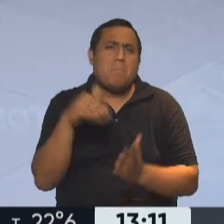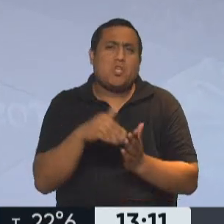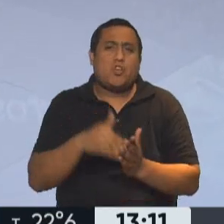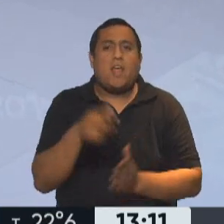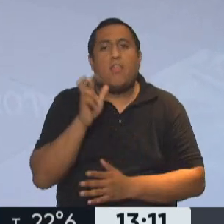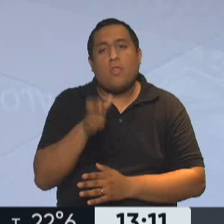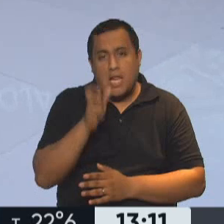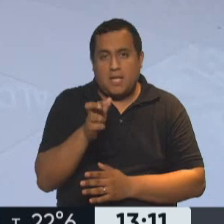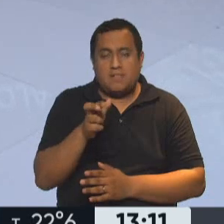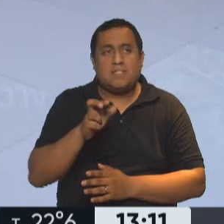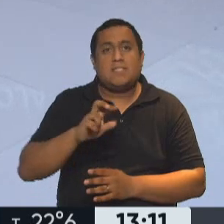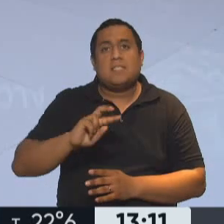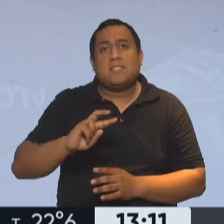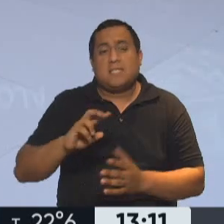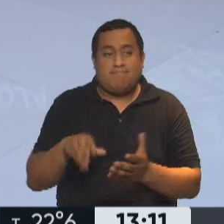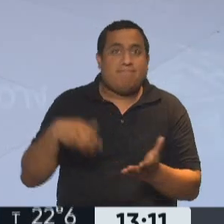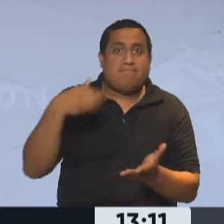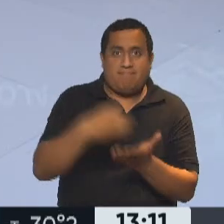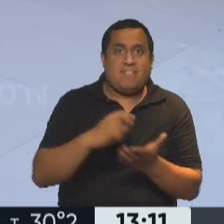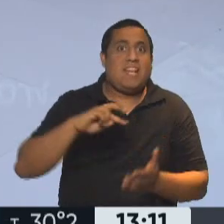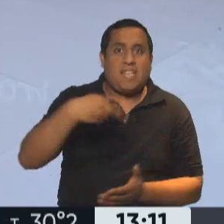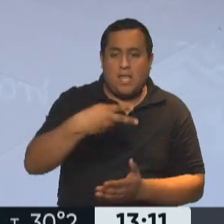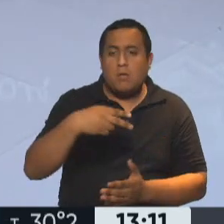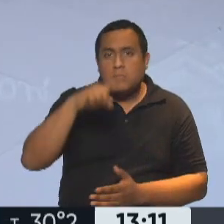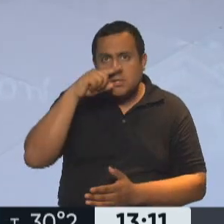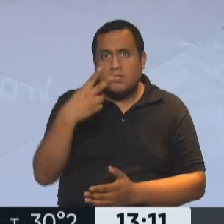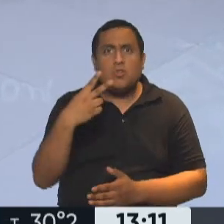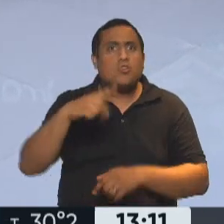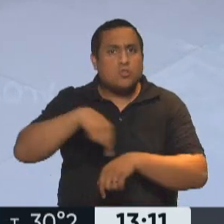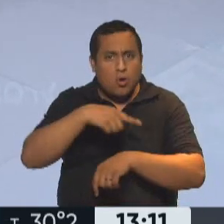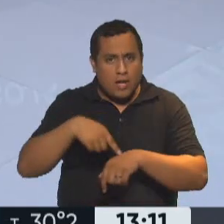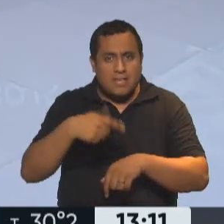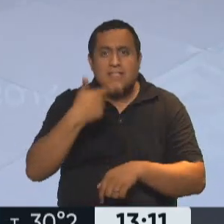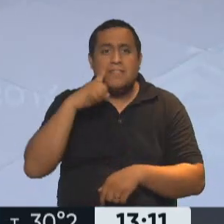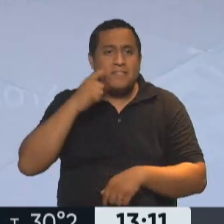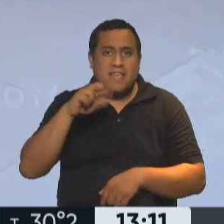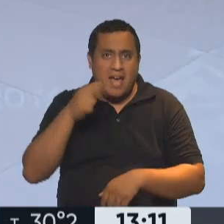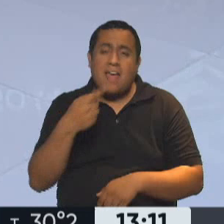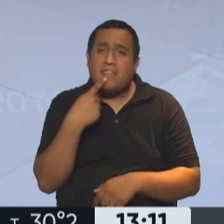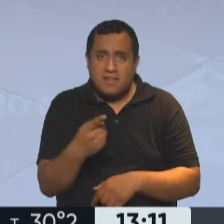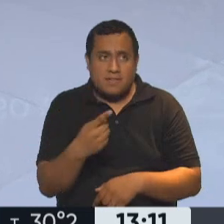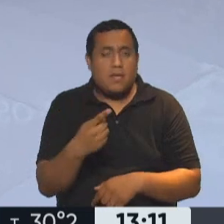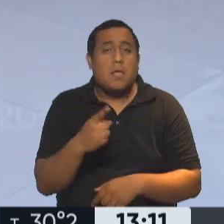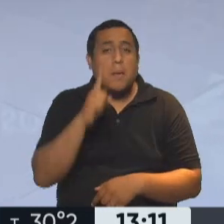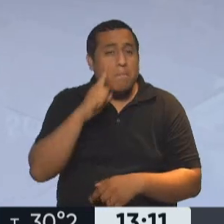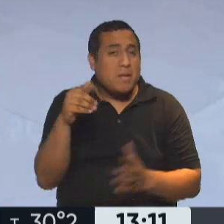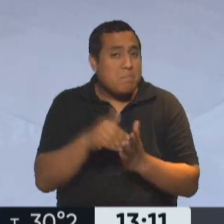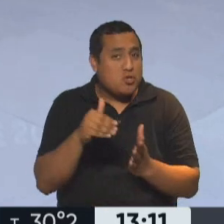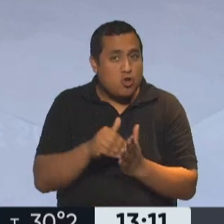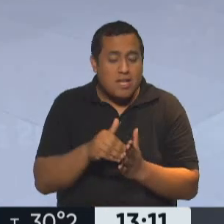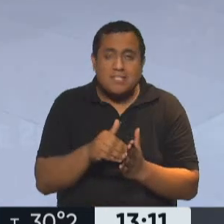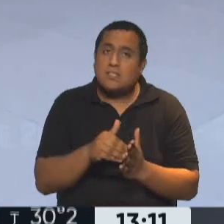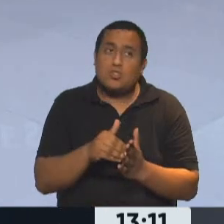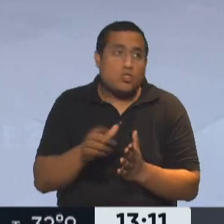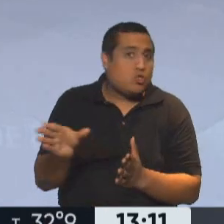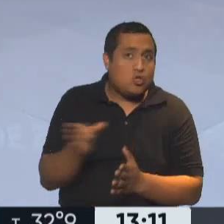dólares liquidados en las primeras 72 horas, decía Ciara. Yo acoto, no necesariamente los 1.000 millones fueron todos